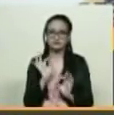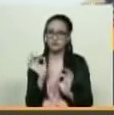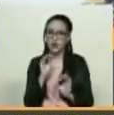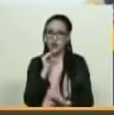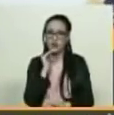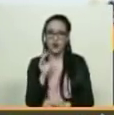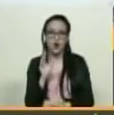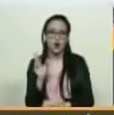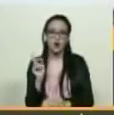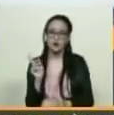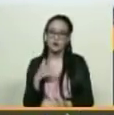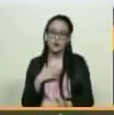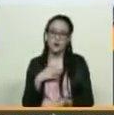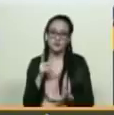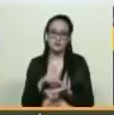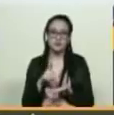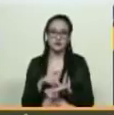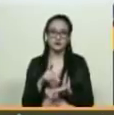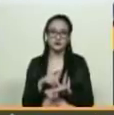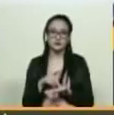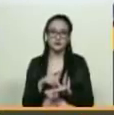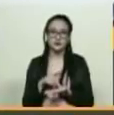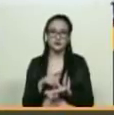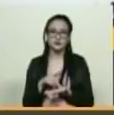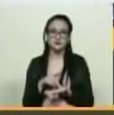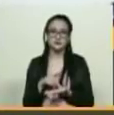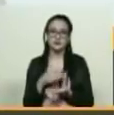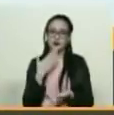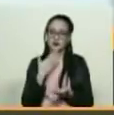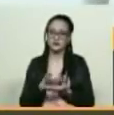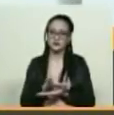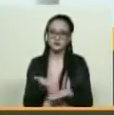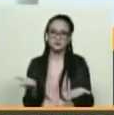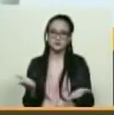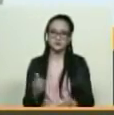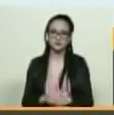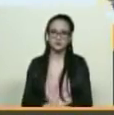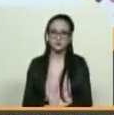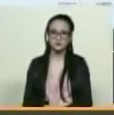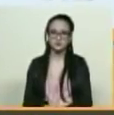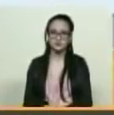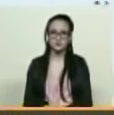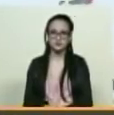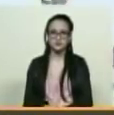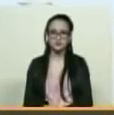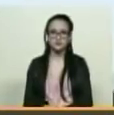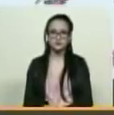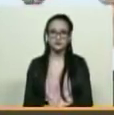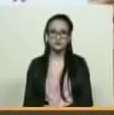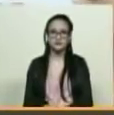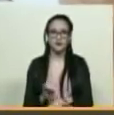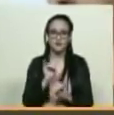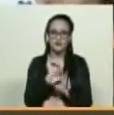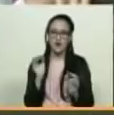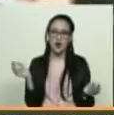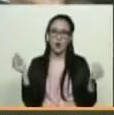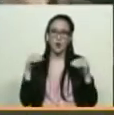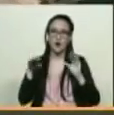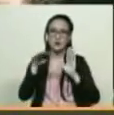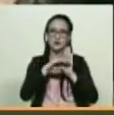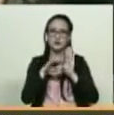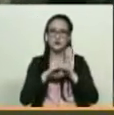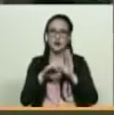no participarán en este evento. Muchísimas gracias. Se les anuncia que ha culminado el acuerdo de